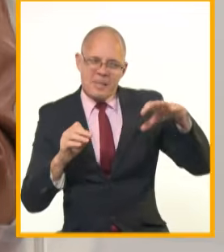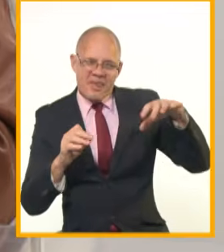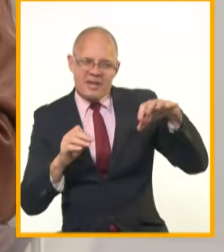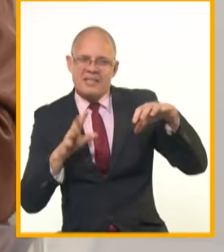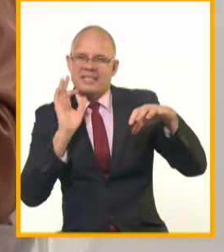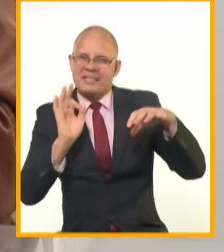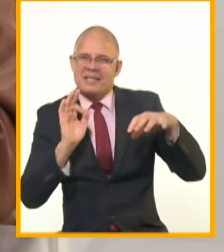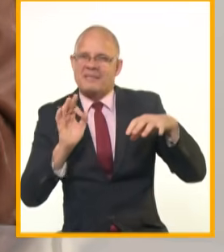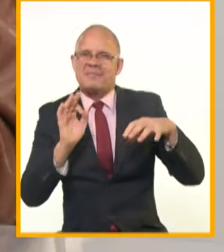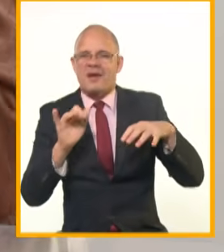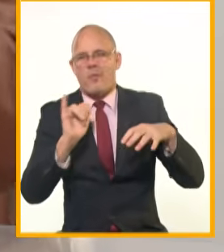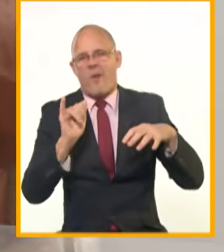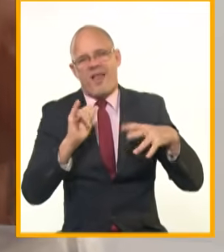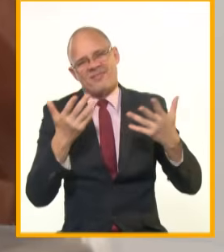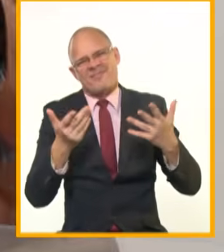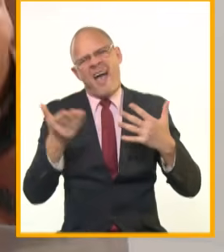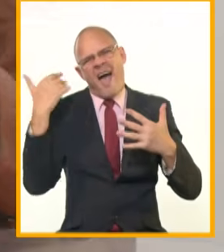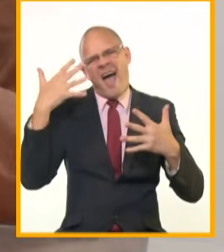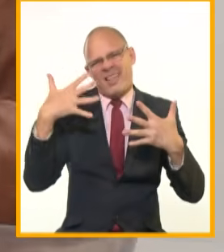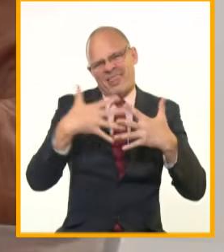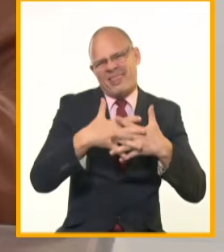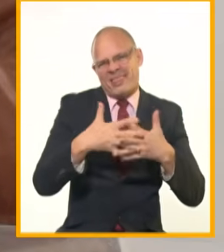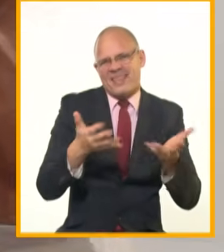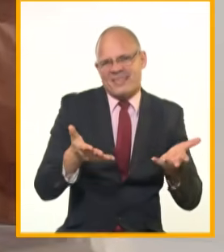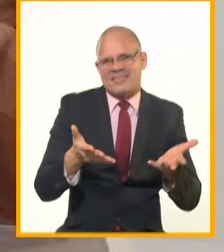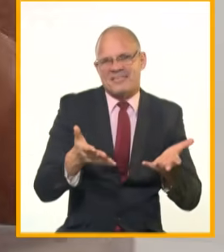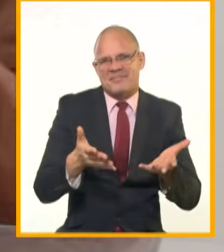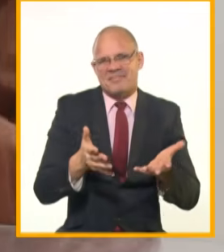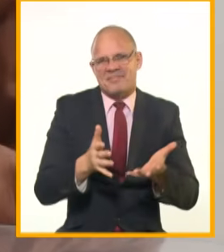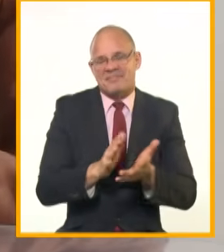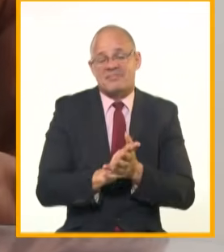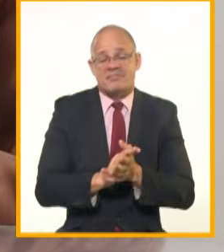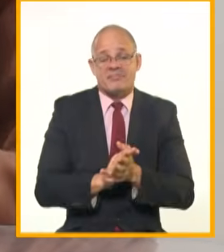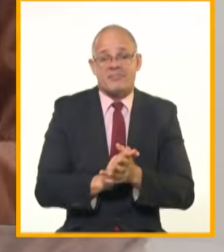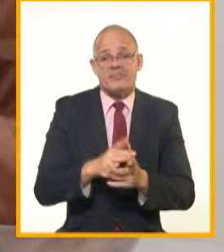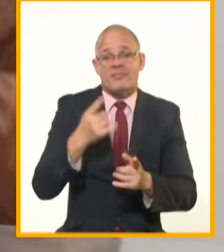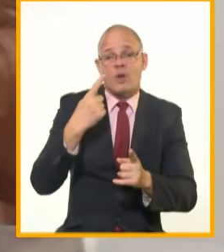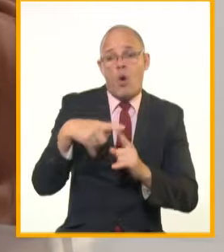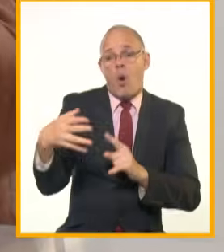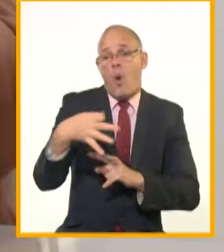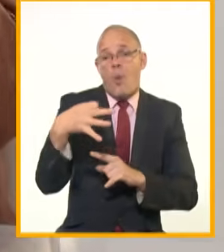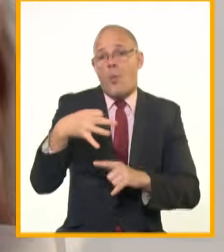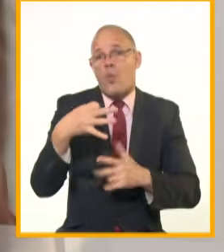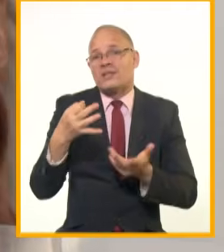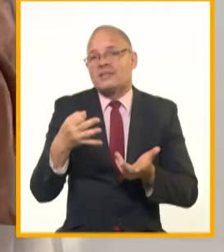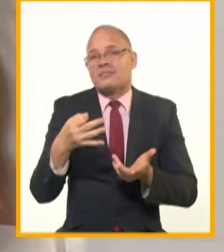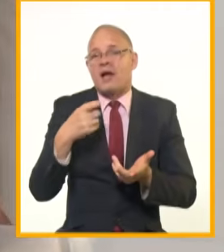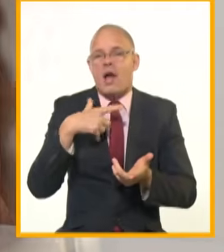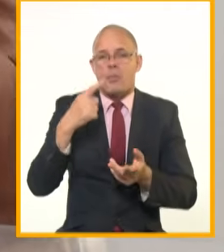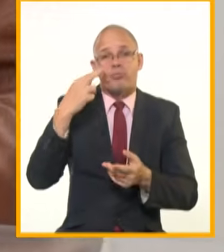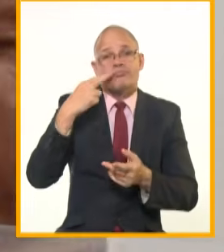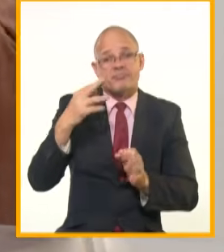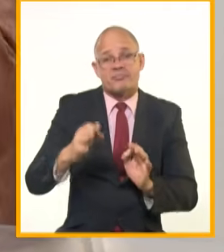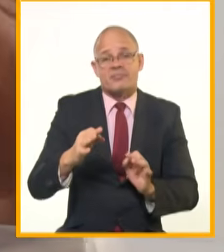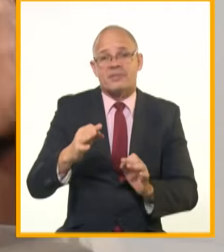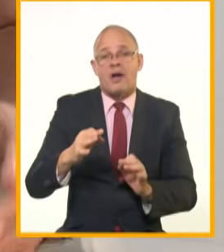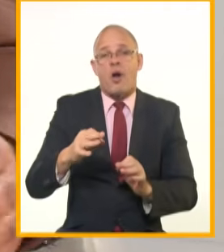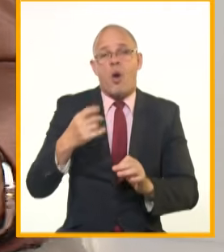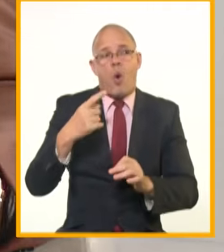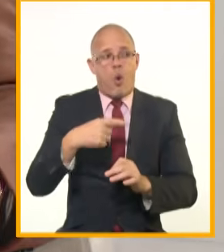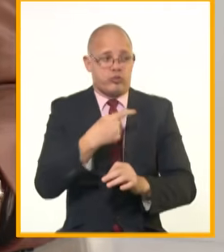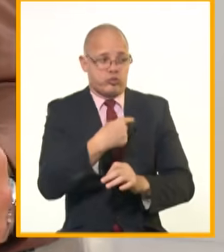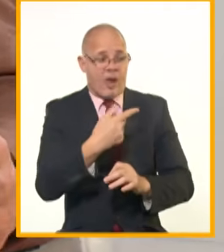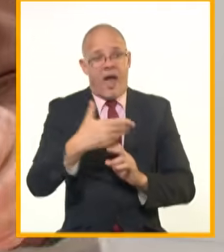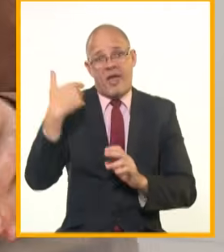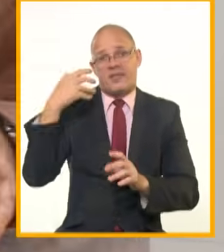siempre, y bueno, los otros municipios, realmente La Habana, para ser justo, aunque los dos trabajamos en La Habana,